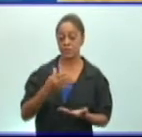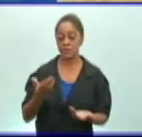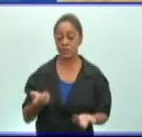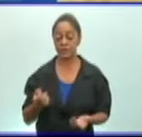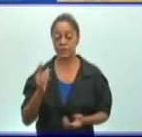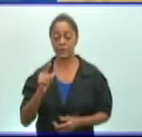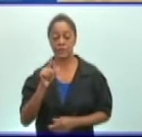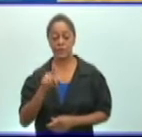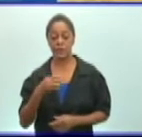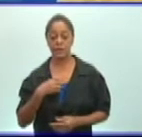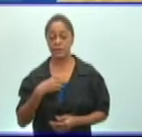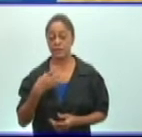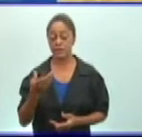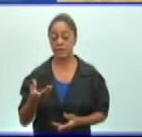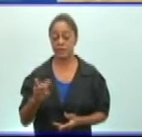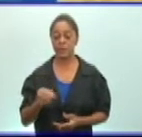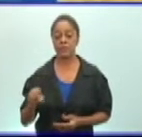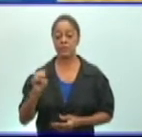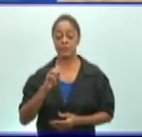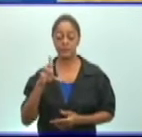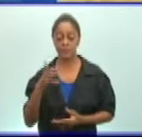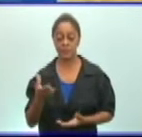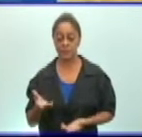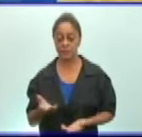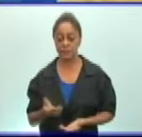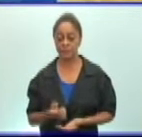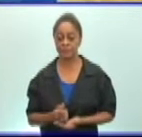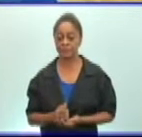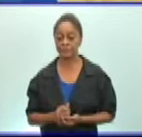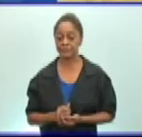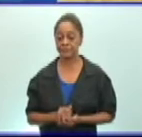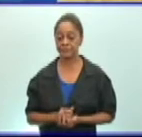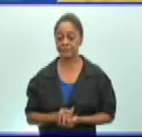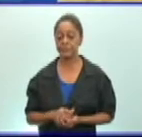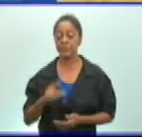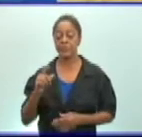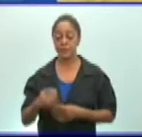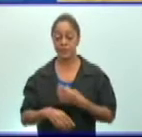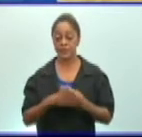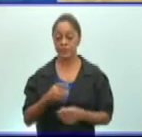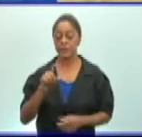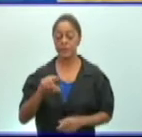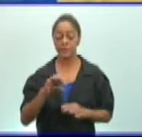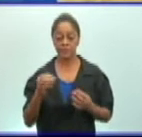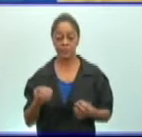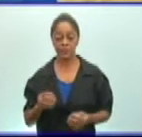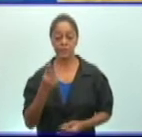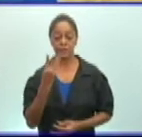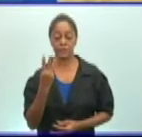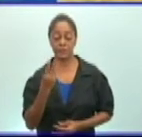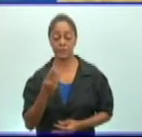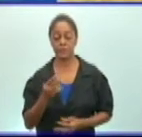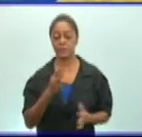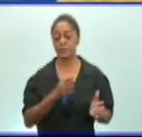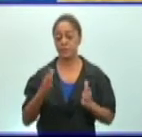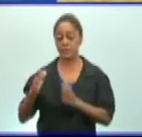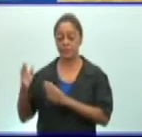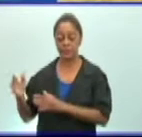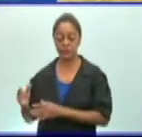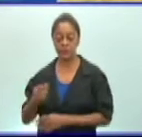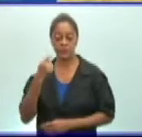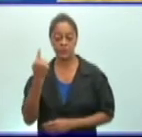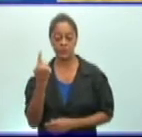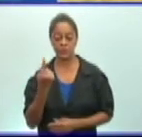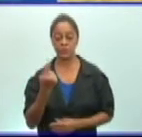va a tener esta civilización, que va a estar compuesta por 3 regiones. Una